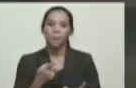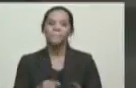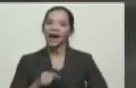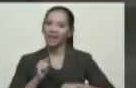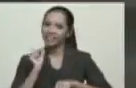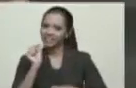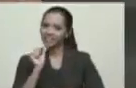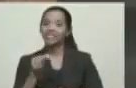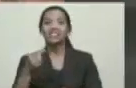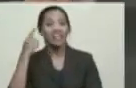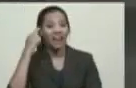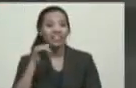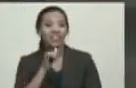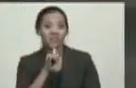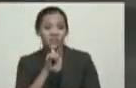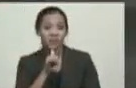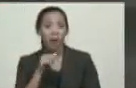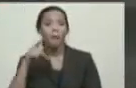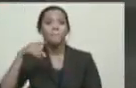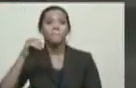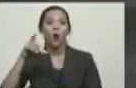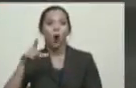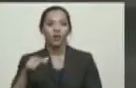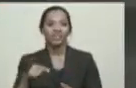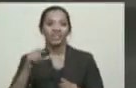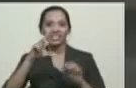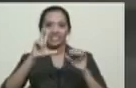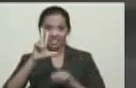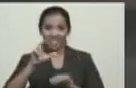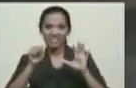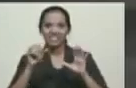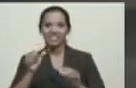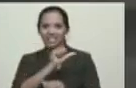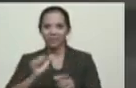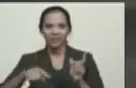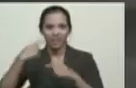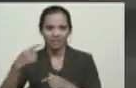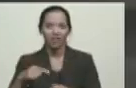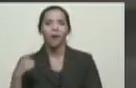Si quiere saber qué iba a decir Paul Gilman, sintonice 360 la semana que viene, que lo